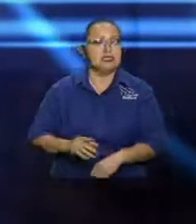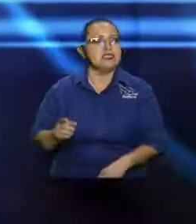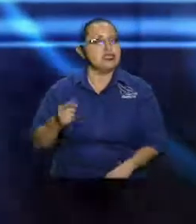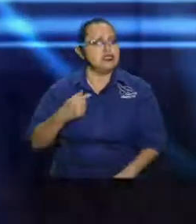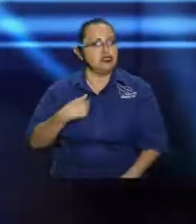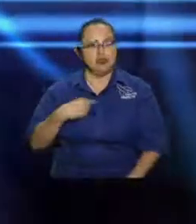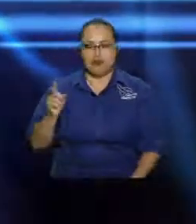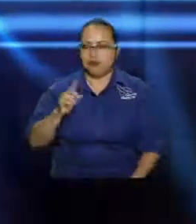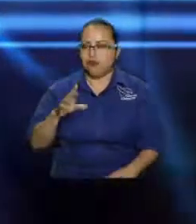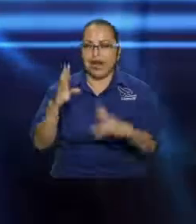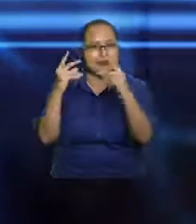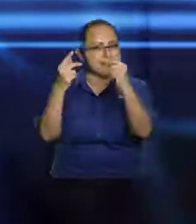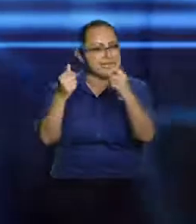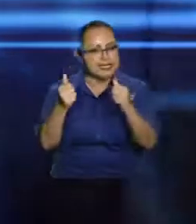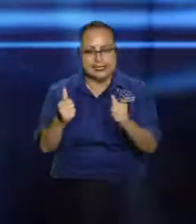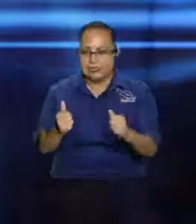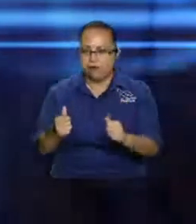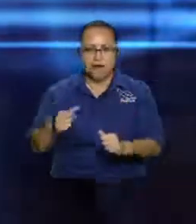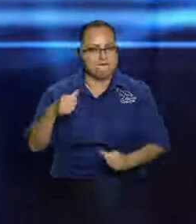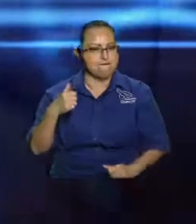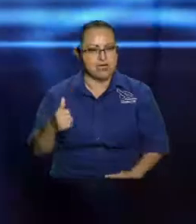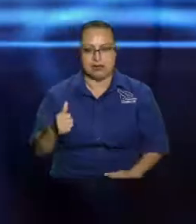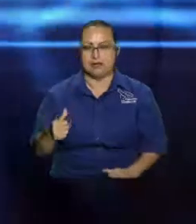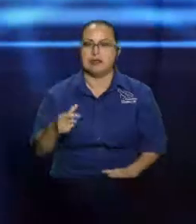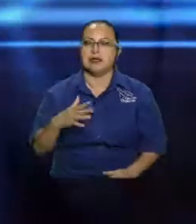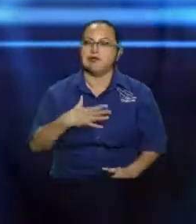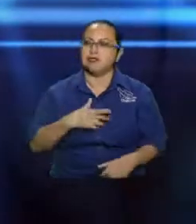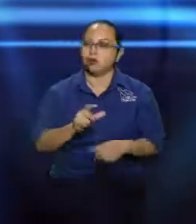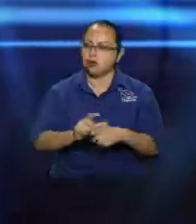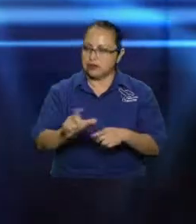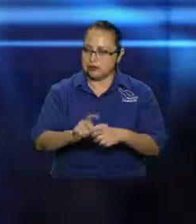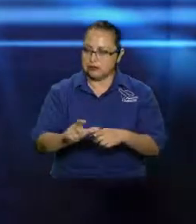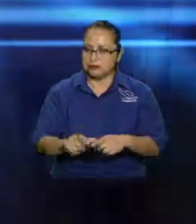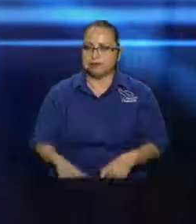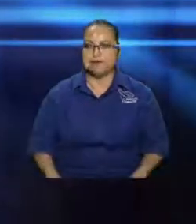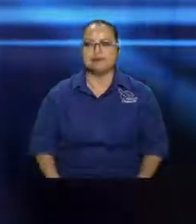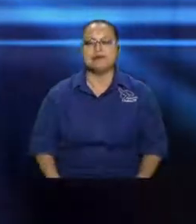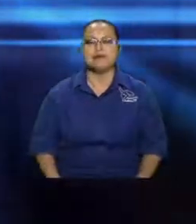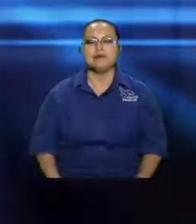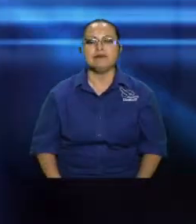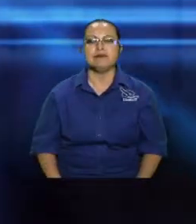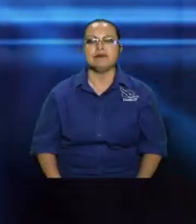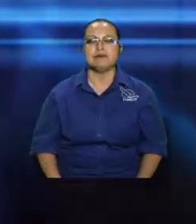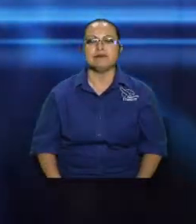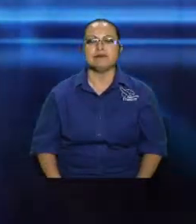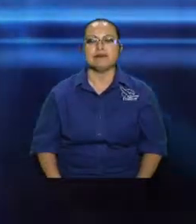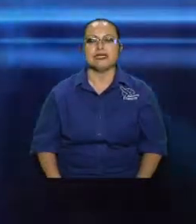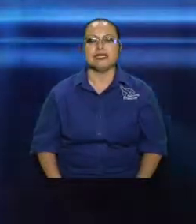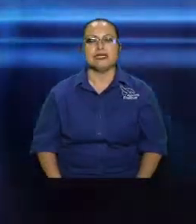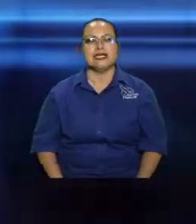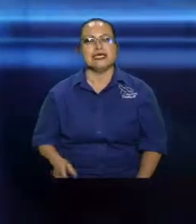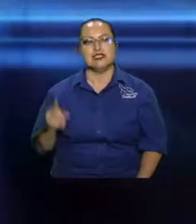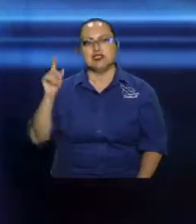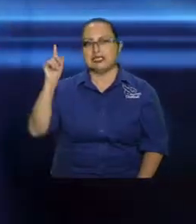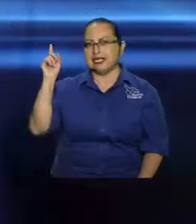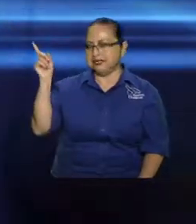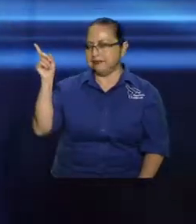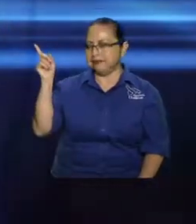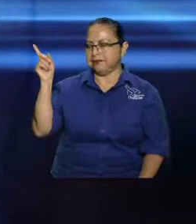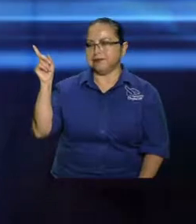fiesta. Entonces, porque entonces eso ya no sería sabio ni prudente. Entonces, yo quiero